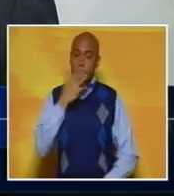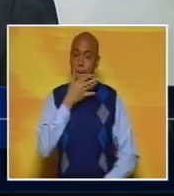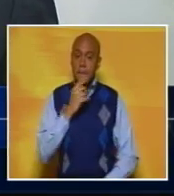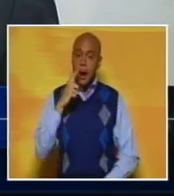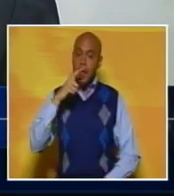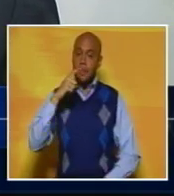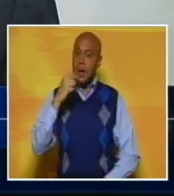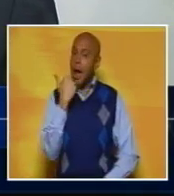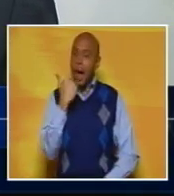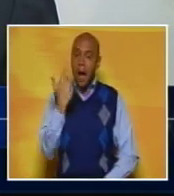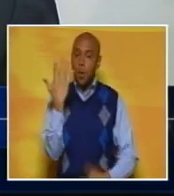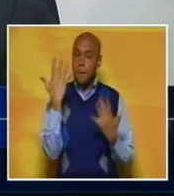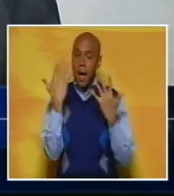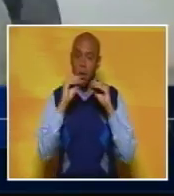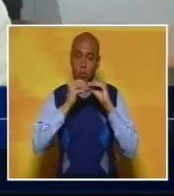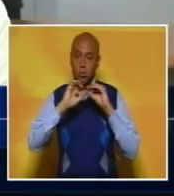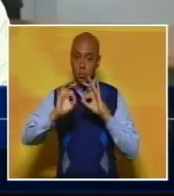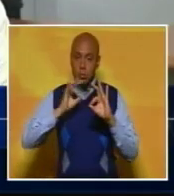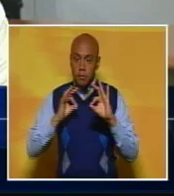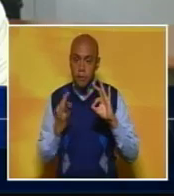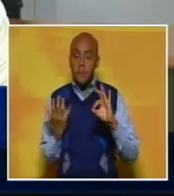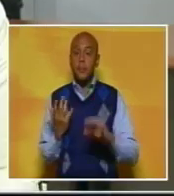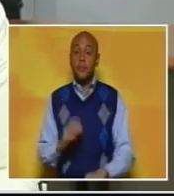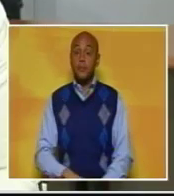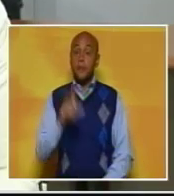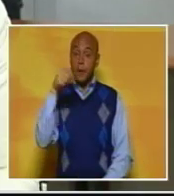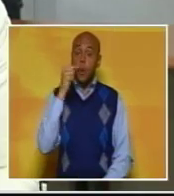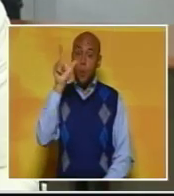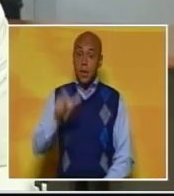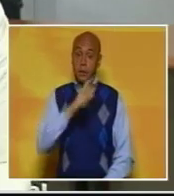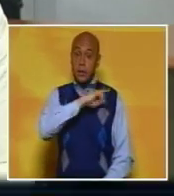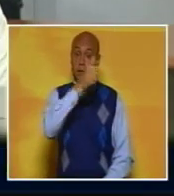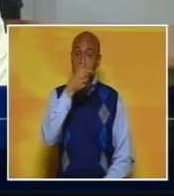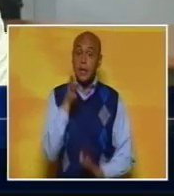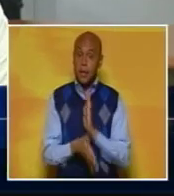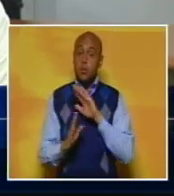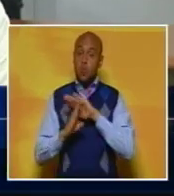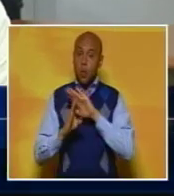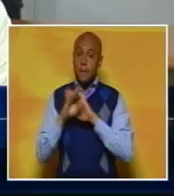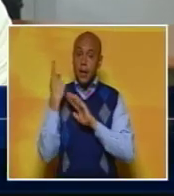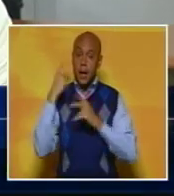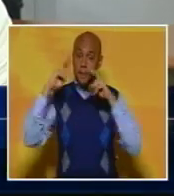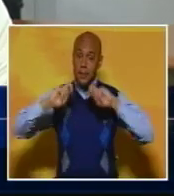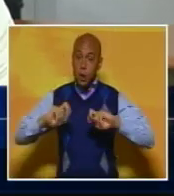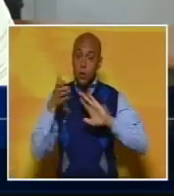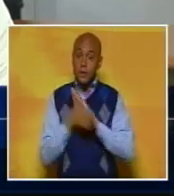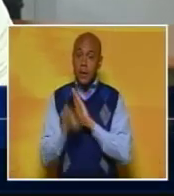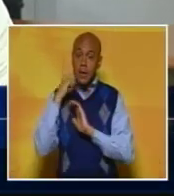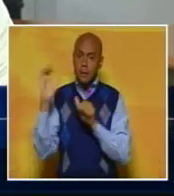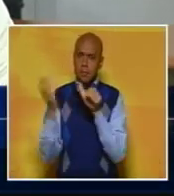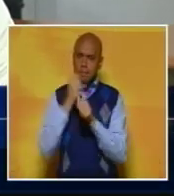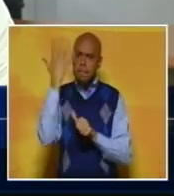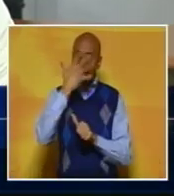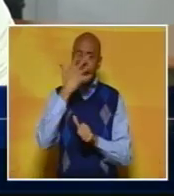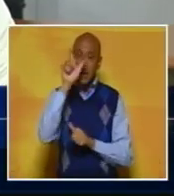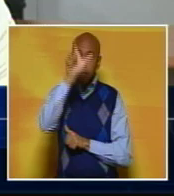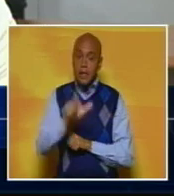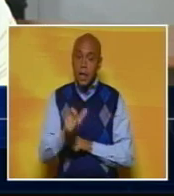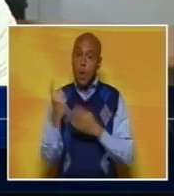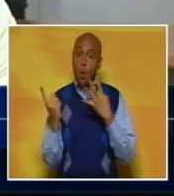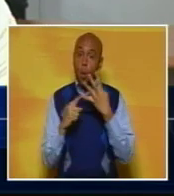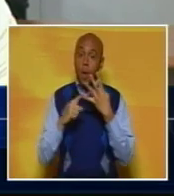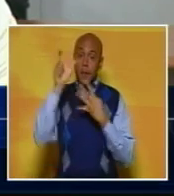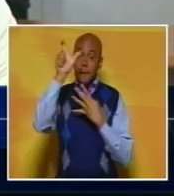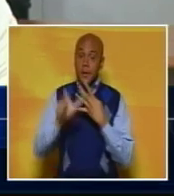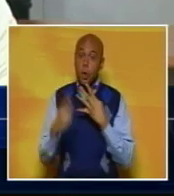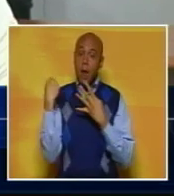o en algún lugar no oficial. El comisario Douglas Rico resaltó que continúa la investigación para lograr la identificación del cuarto sujeto